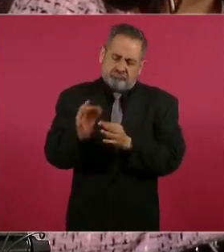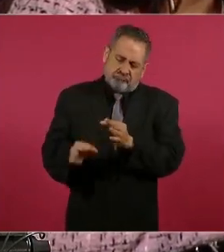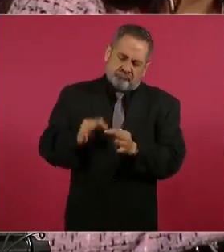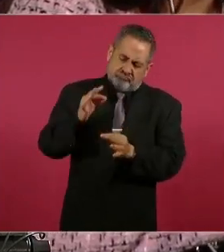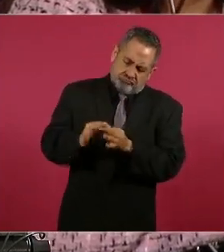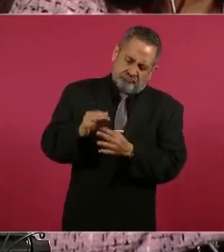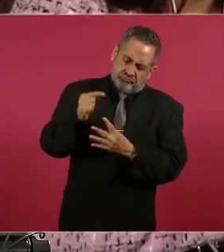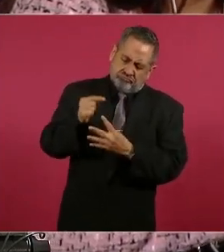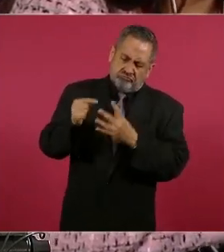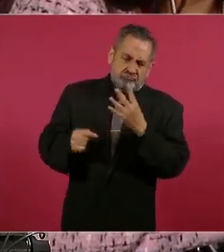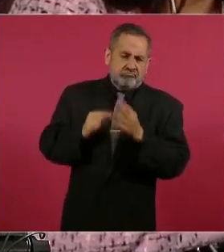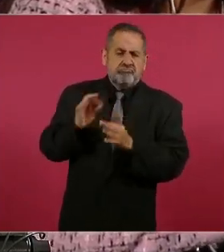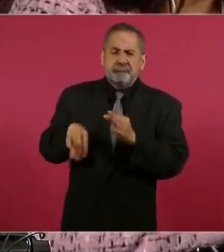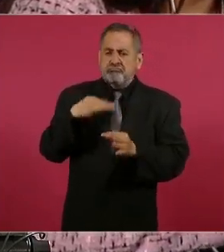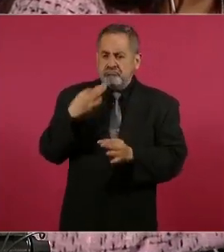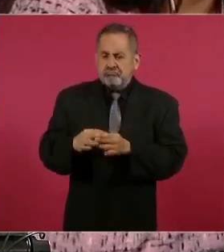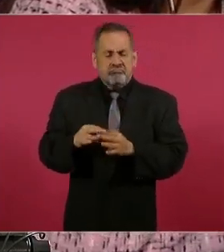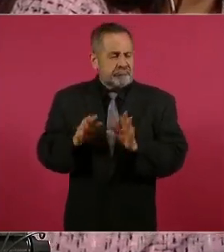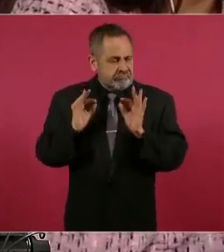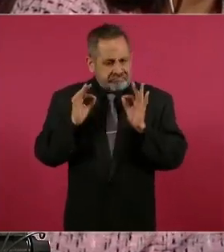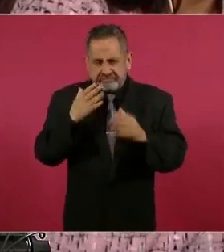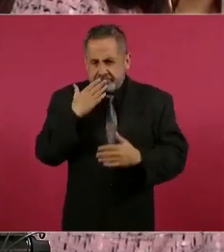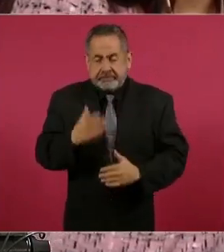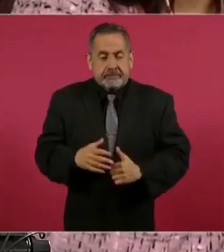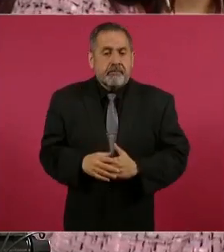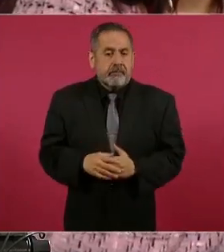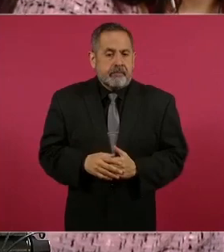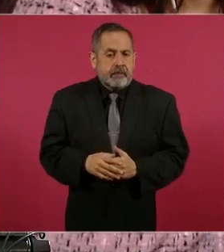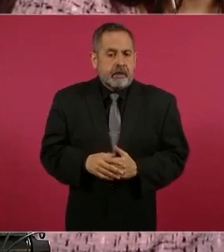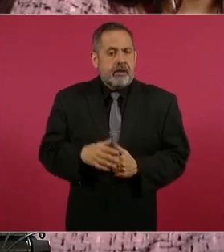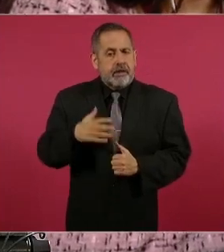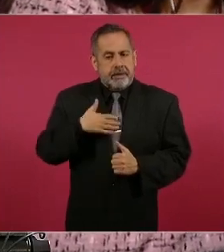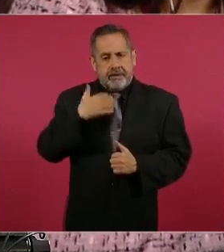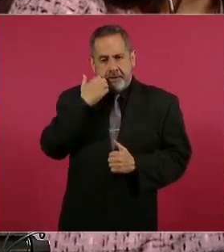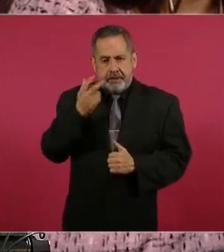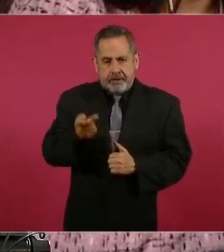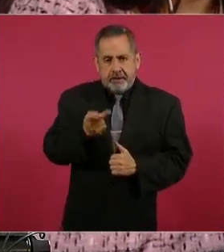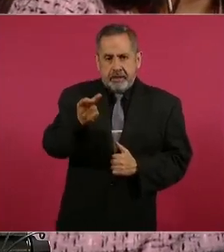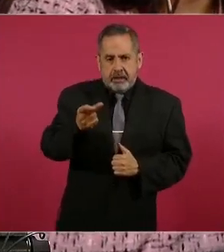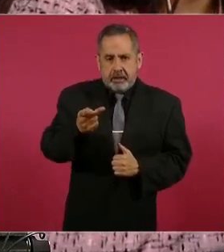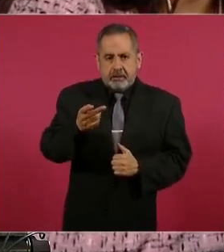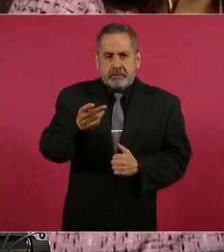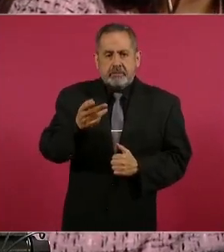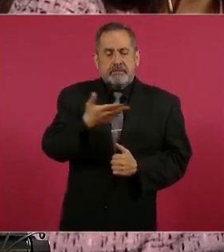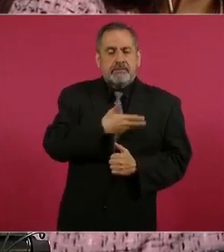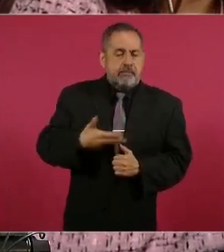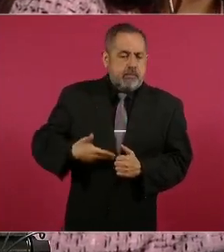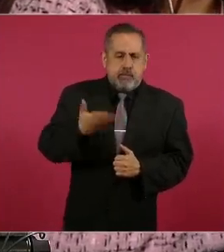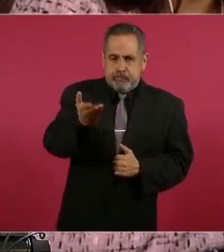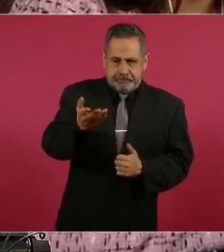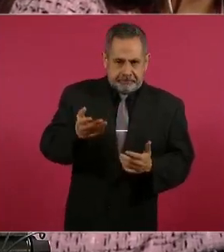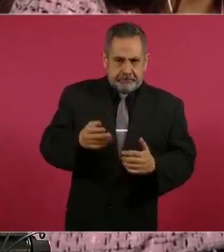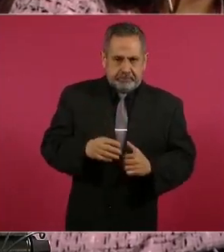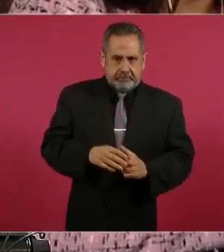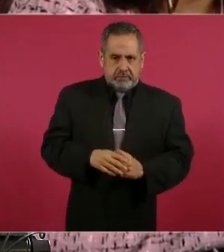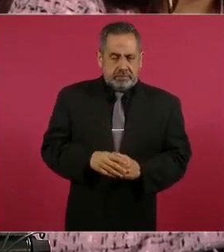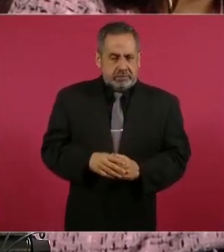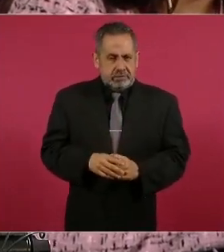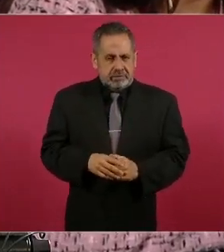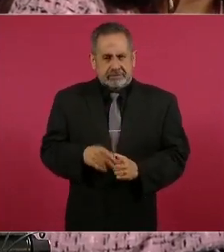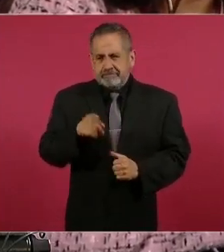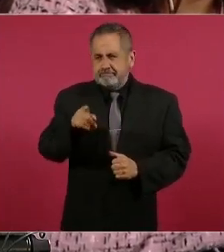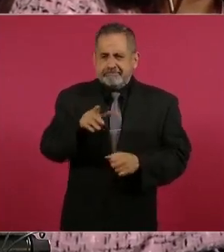cumplimiento del marco del convenio del control del tabaco. Yo quisiera preguntarle en ese sentido, presidente, ¿cuáles son